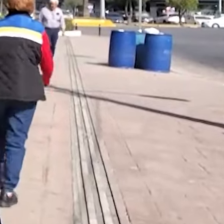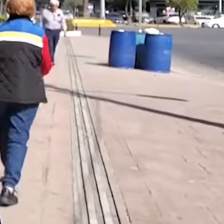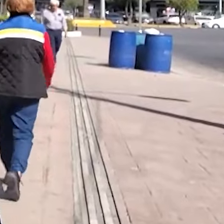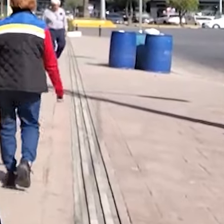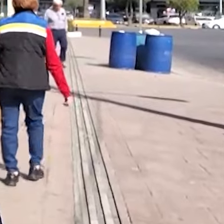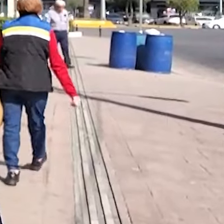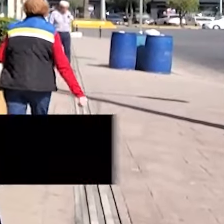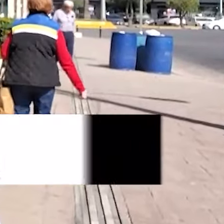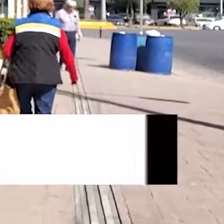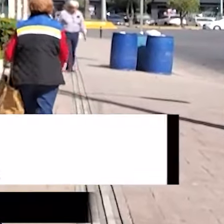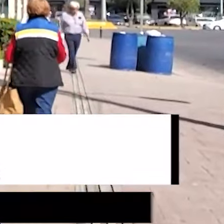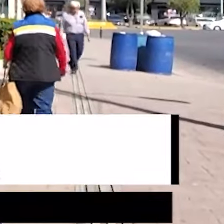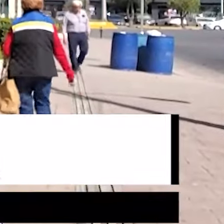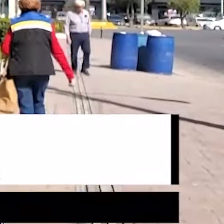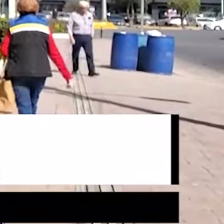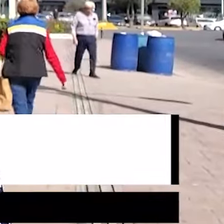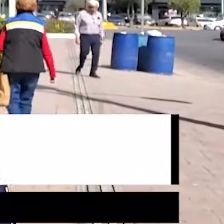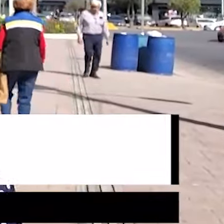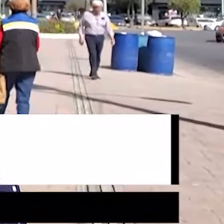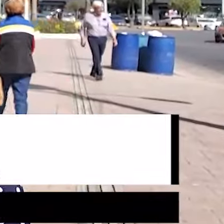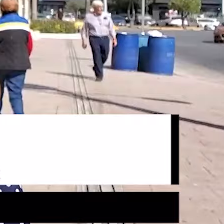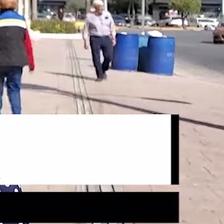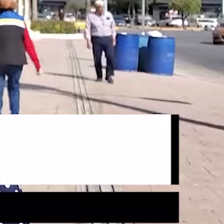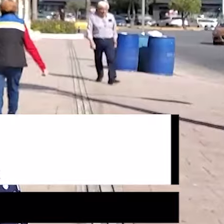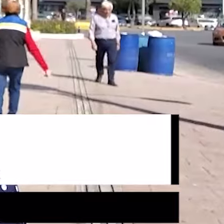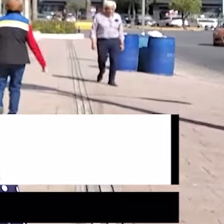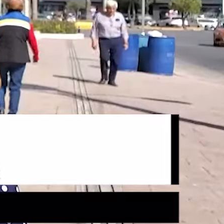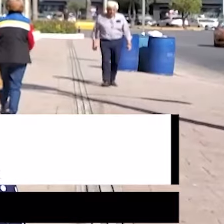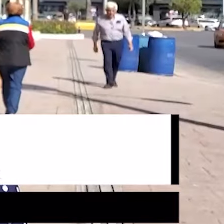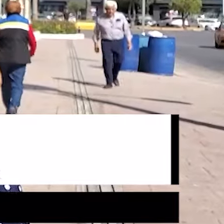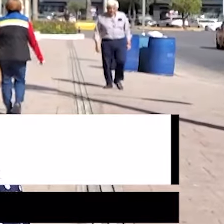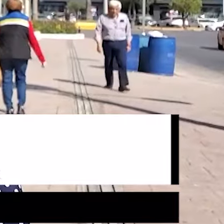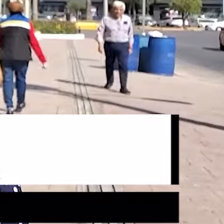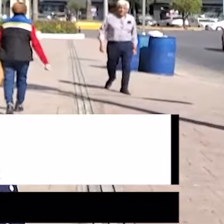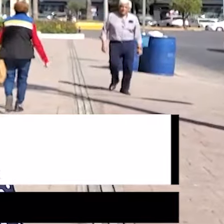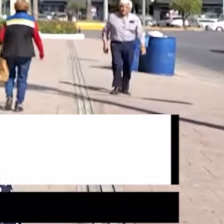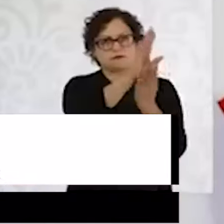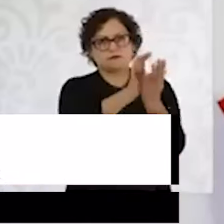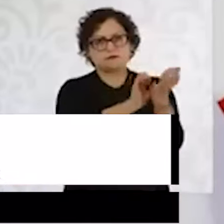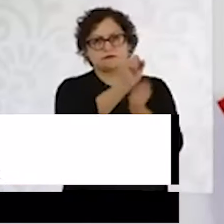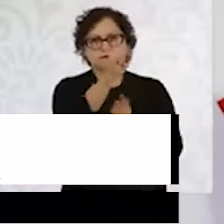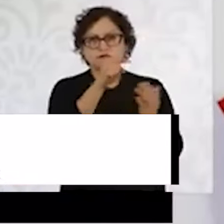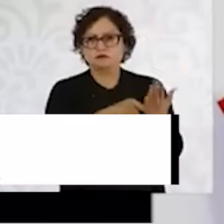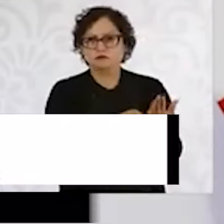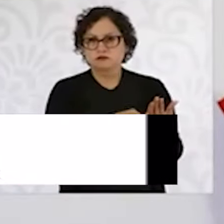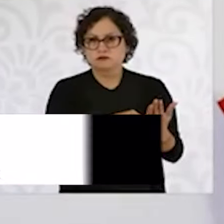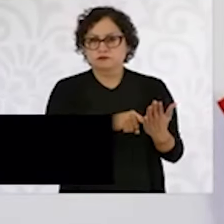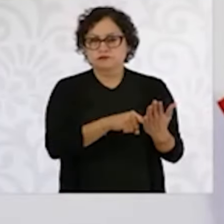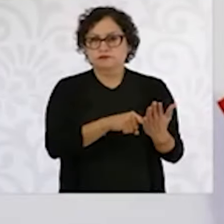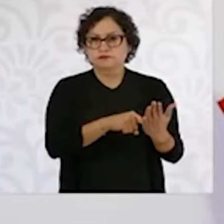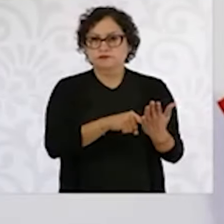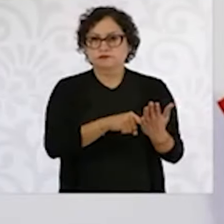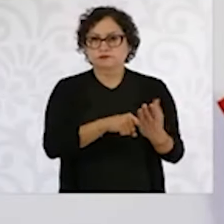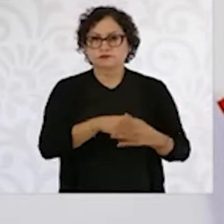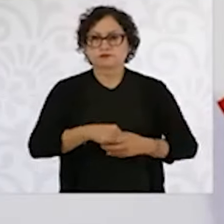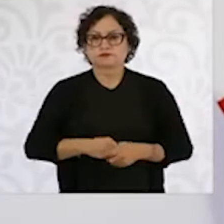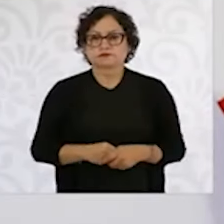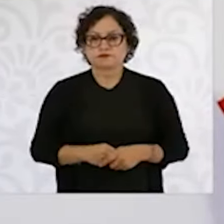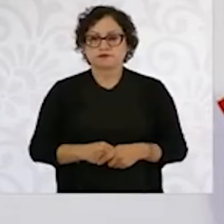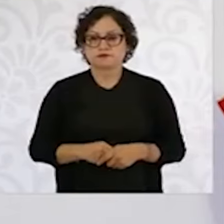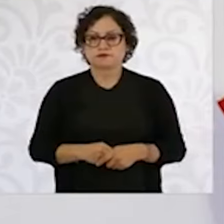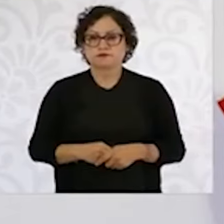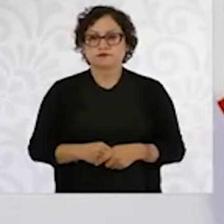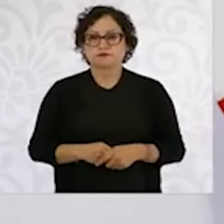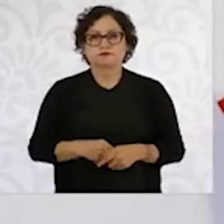o van a agilizar eso o se va a estancar un tiempo, no sé. La aprobación ciudadana al trabajo de la presidenta